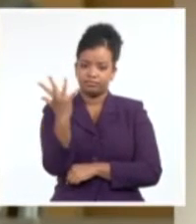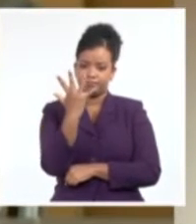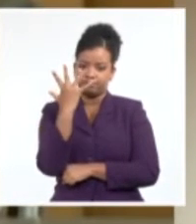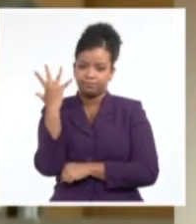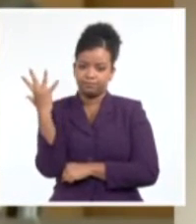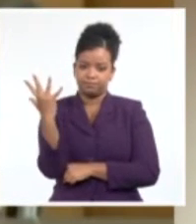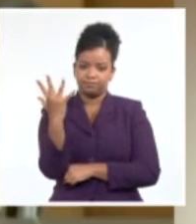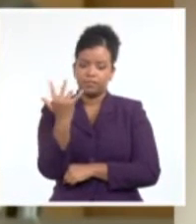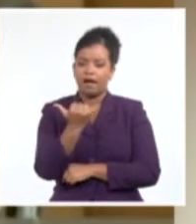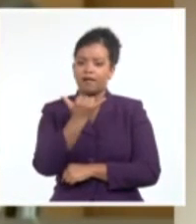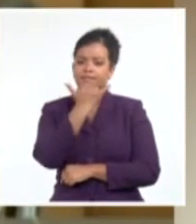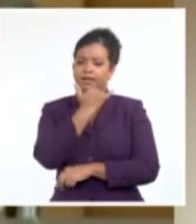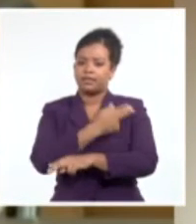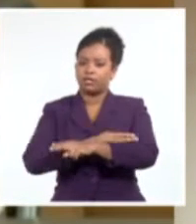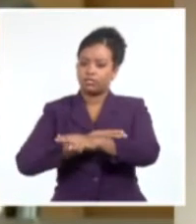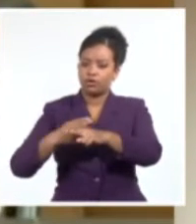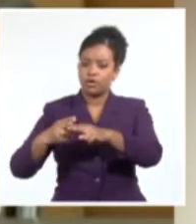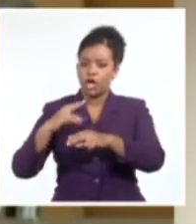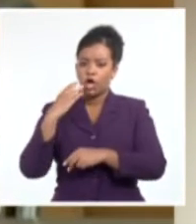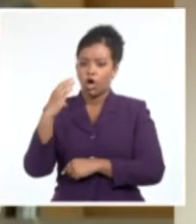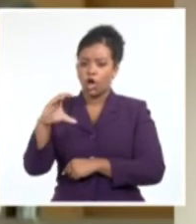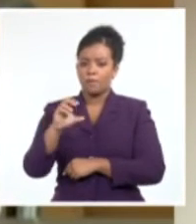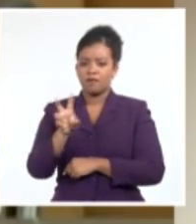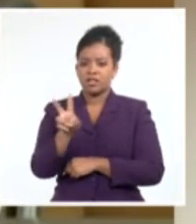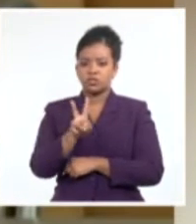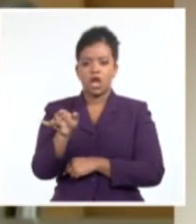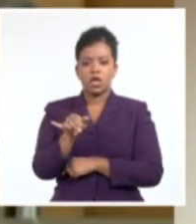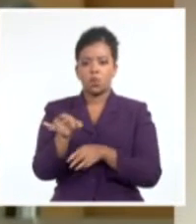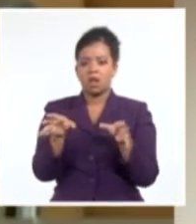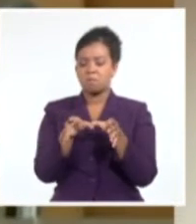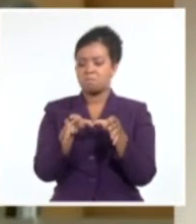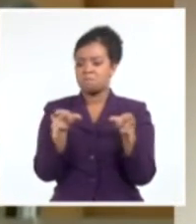el que Colombia y Venezuela se separen.